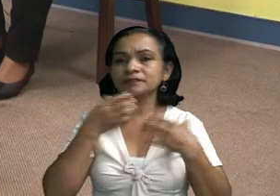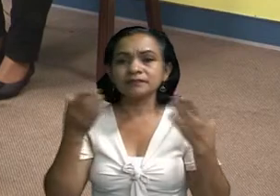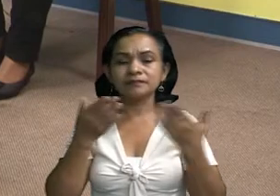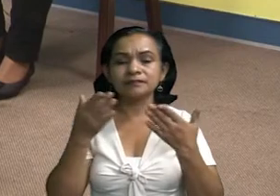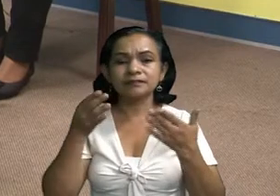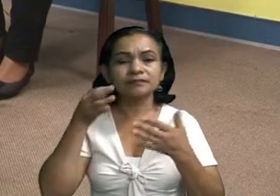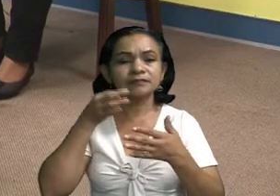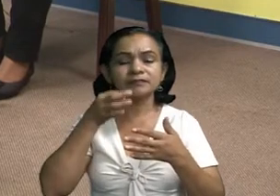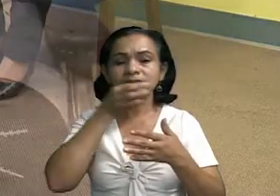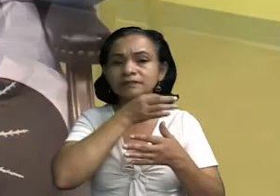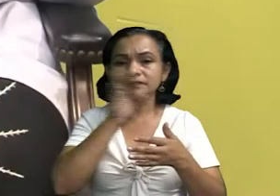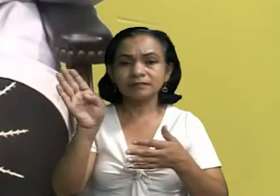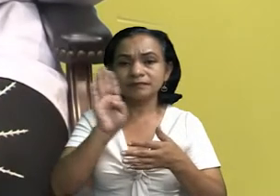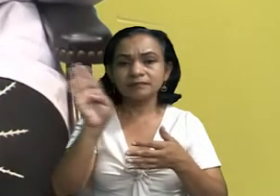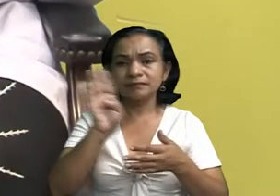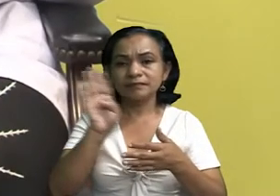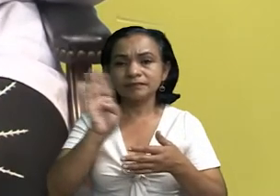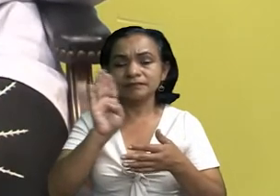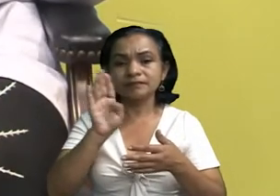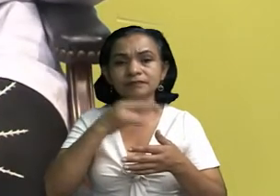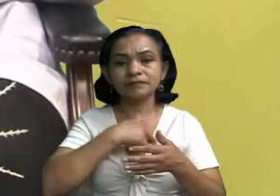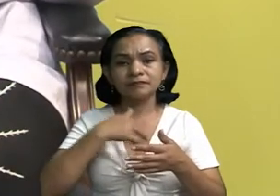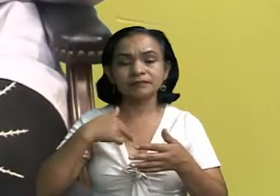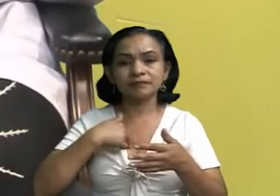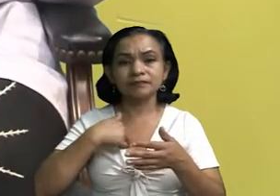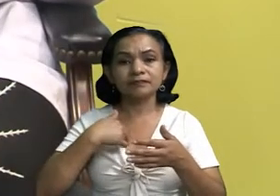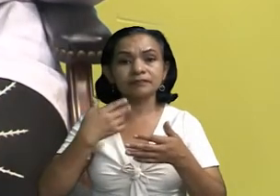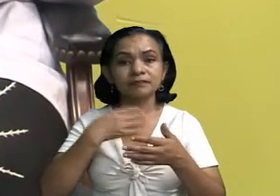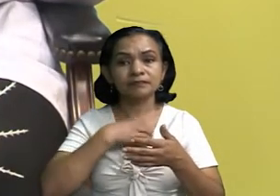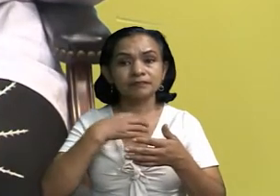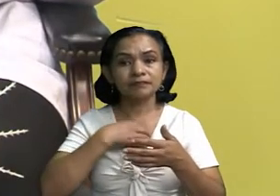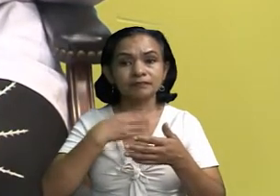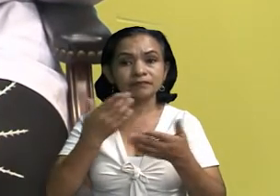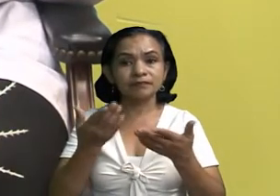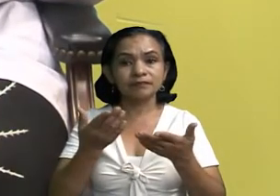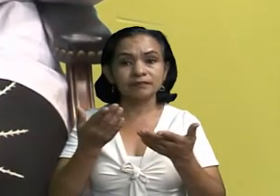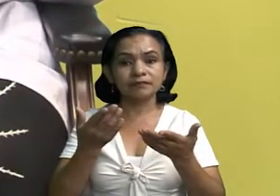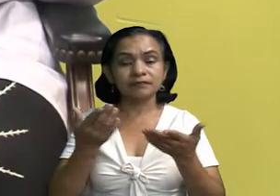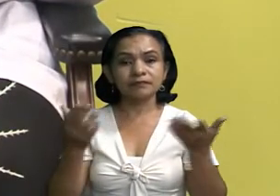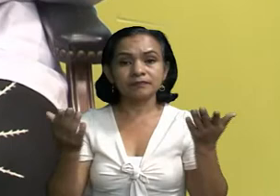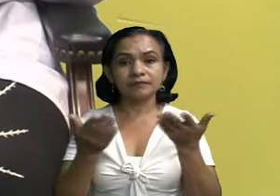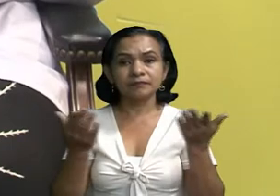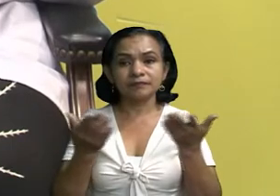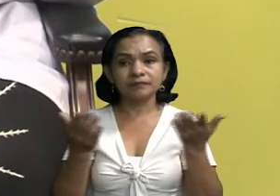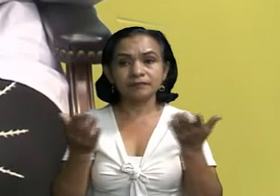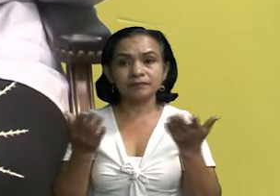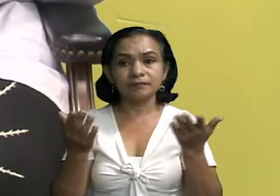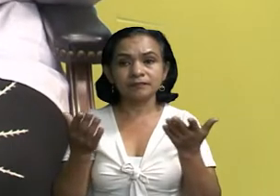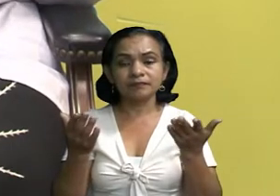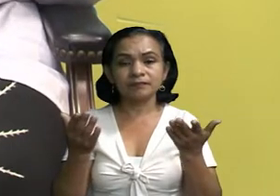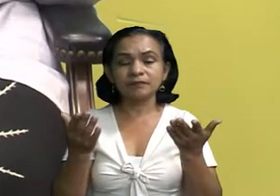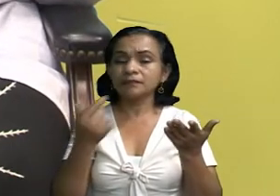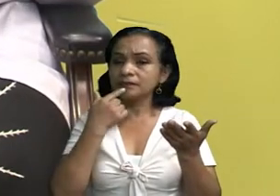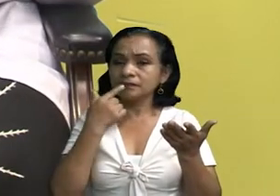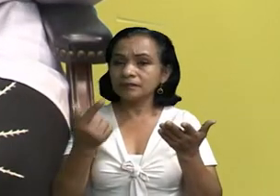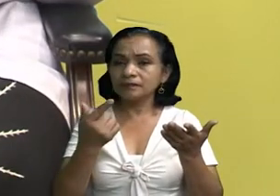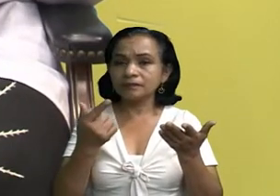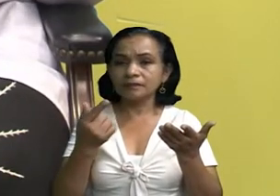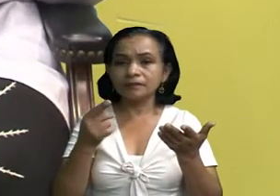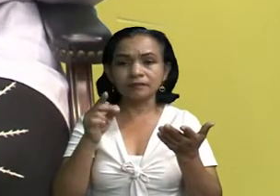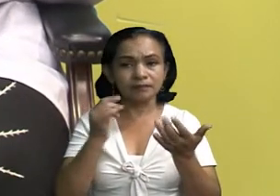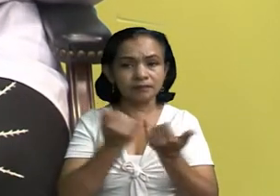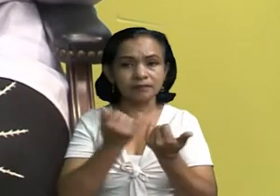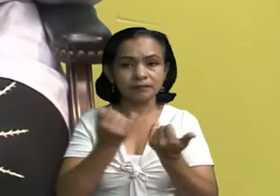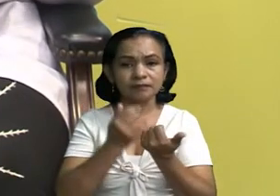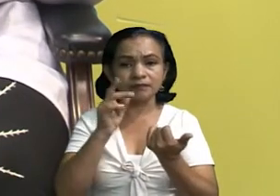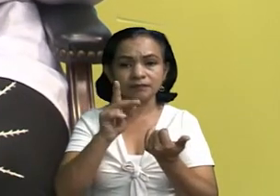Esas placas blancas son lo que produce la bacteria, son como la... ¿Como pus? Sí, nosotros los nicas diríamos